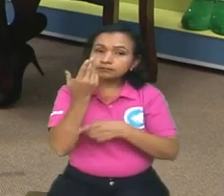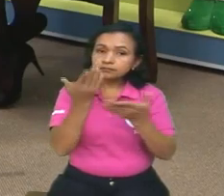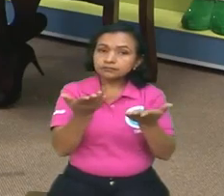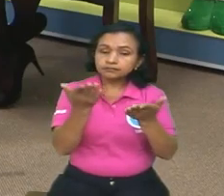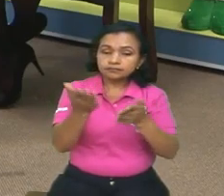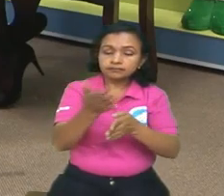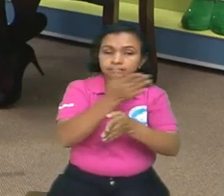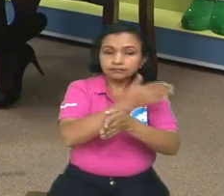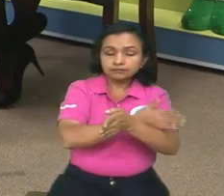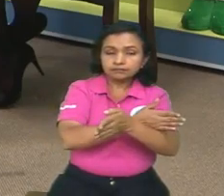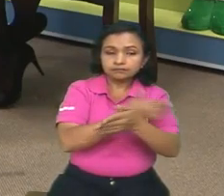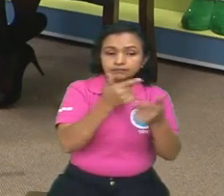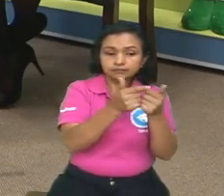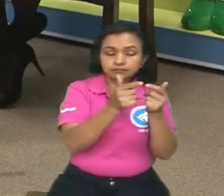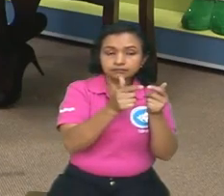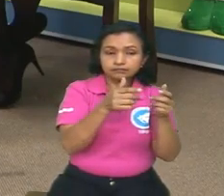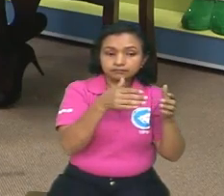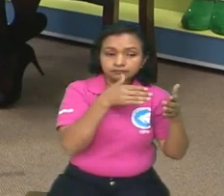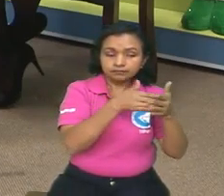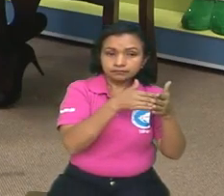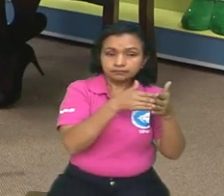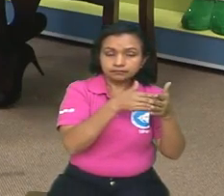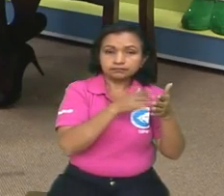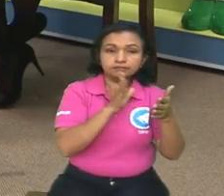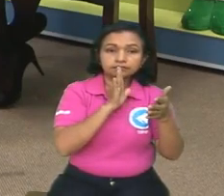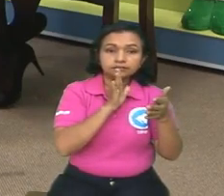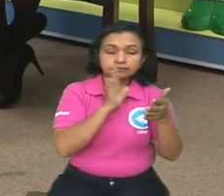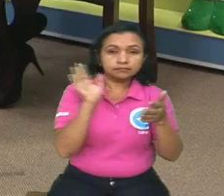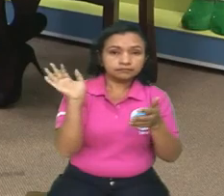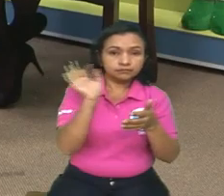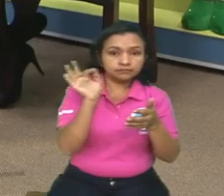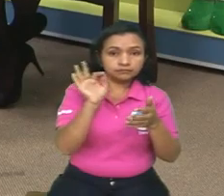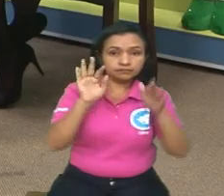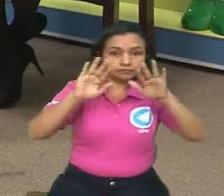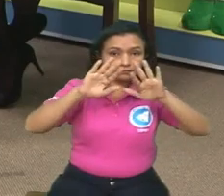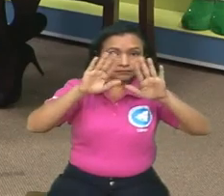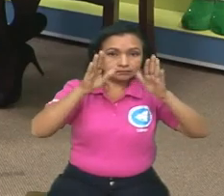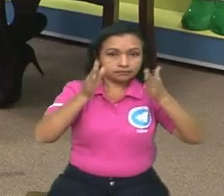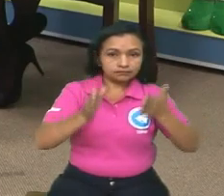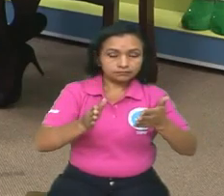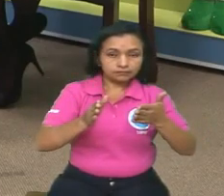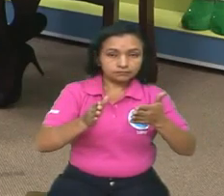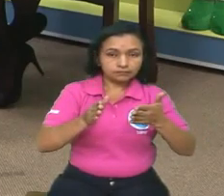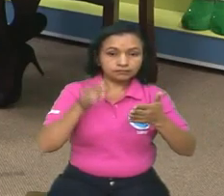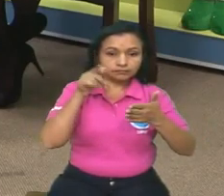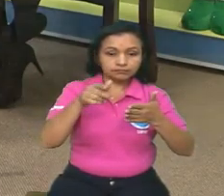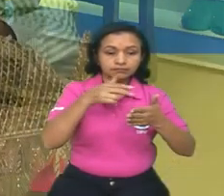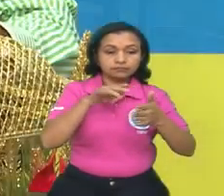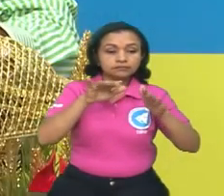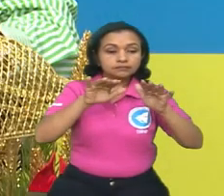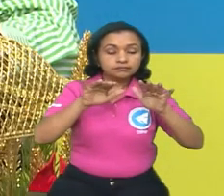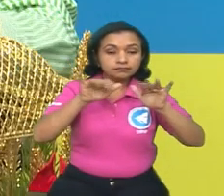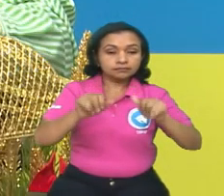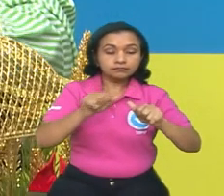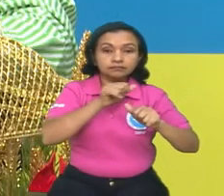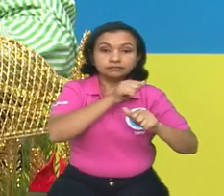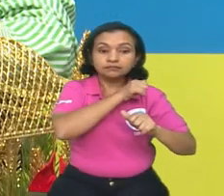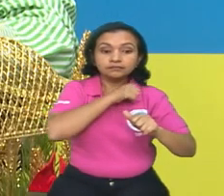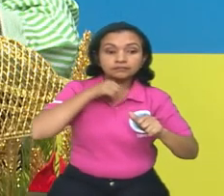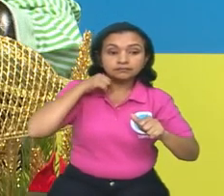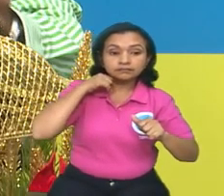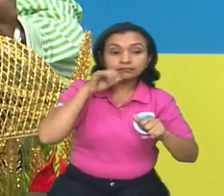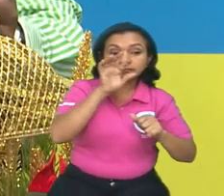antes en el primer bloque estábamos hablando sobre el momento en que la mujer, al momento que usted le realiza el Papá Nicolau,